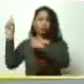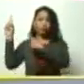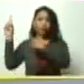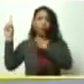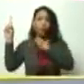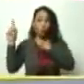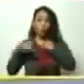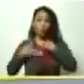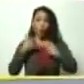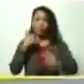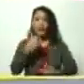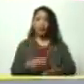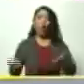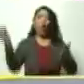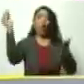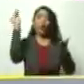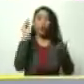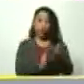me atrevo a decirla hoy otra vez